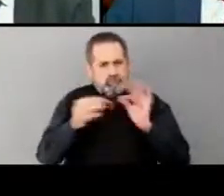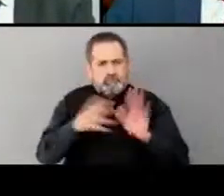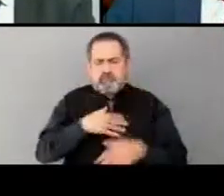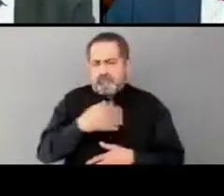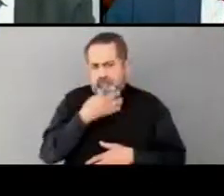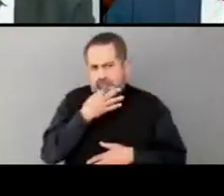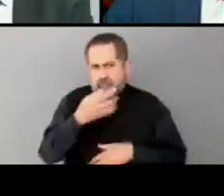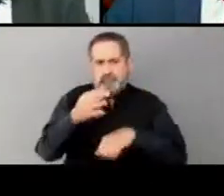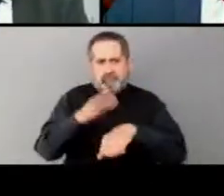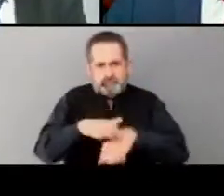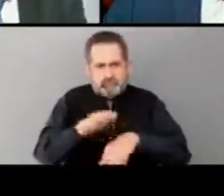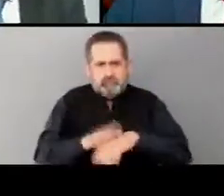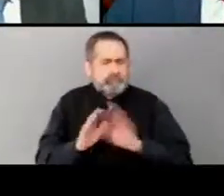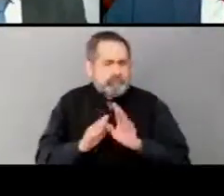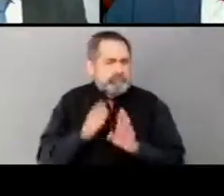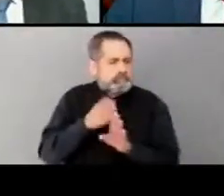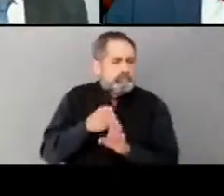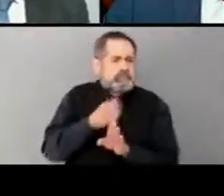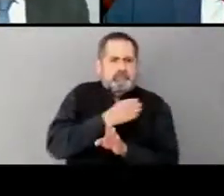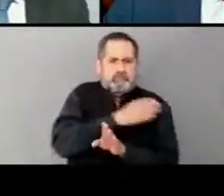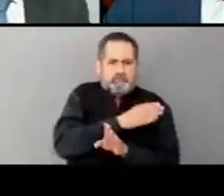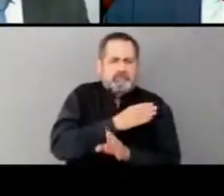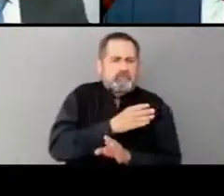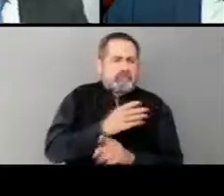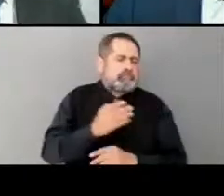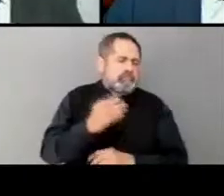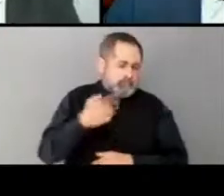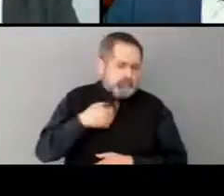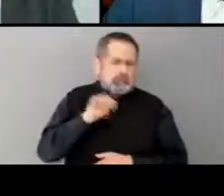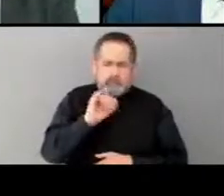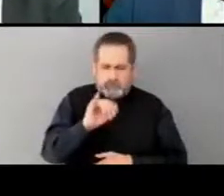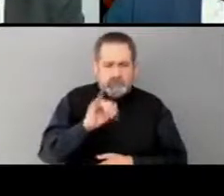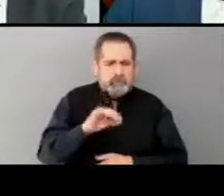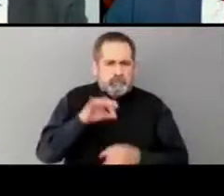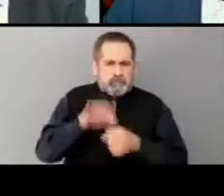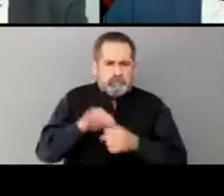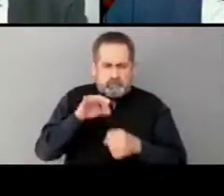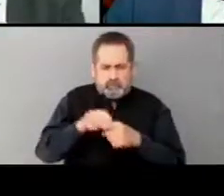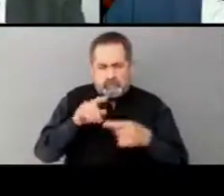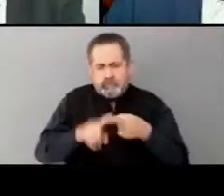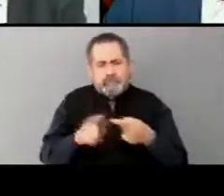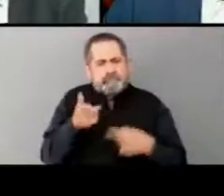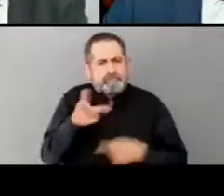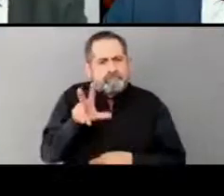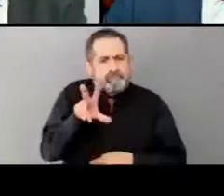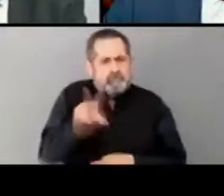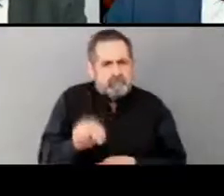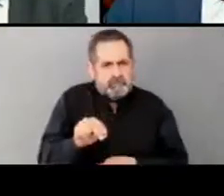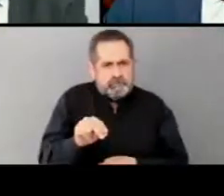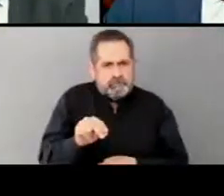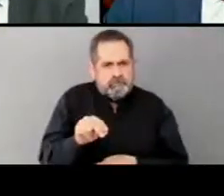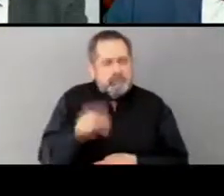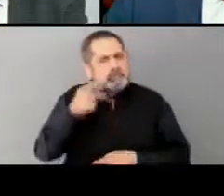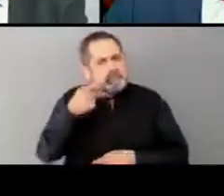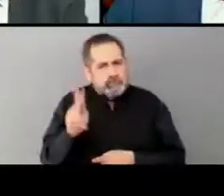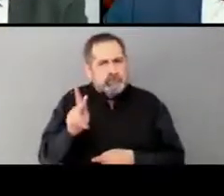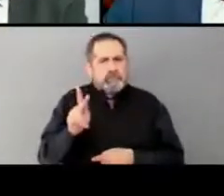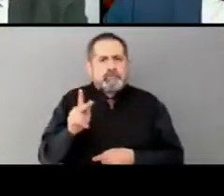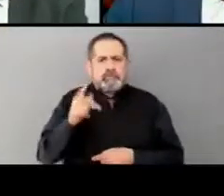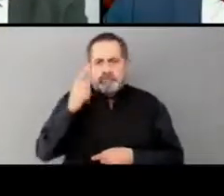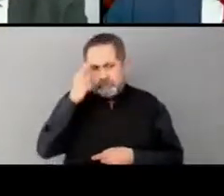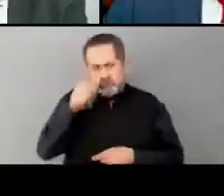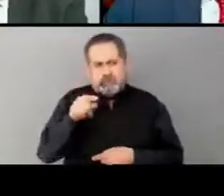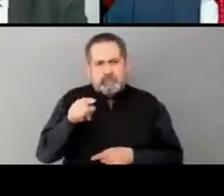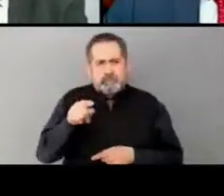yo también, como en otros asuntos, votaría en contra de este proyecto, pero para